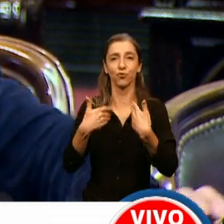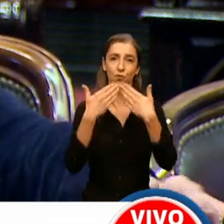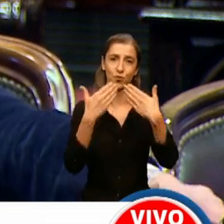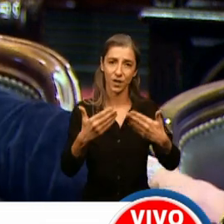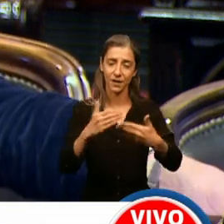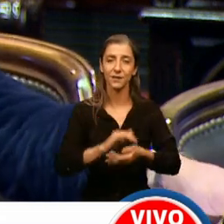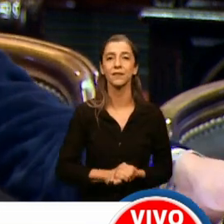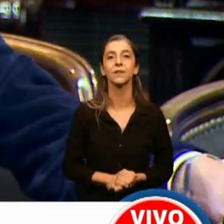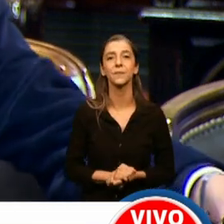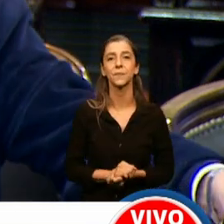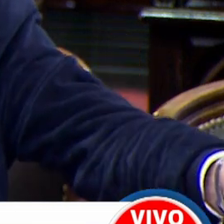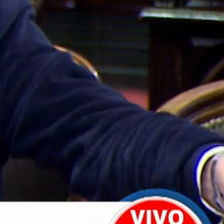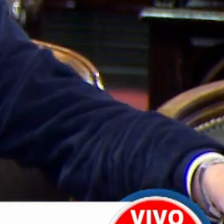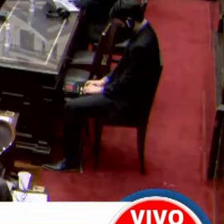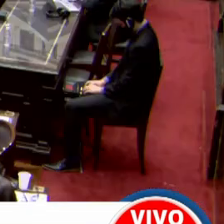gracias